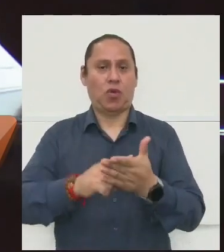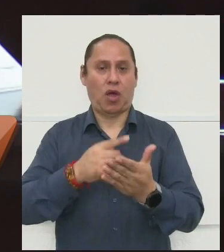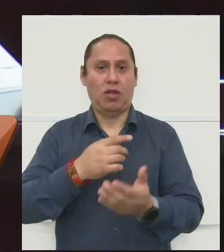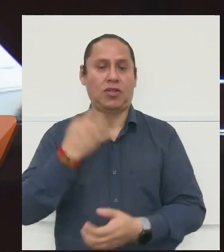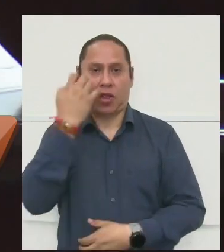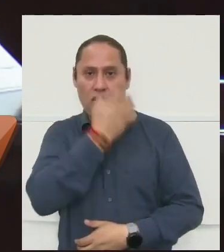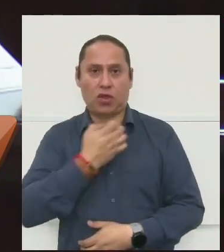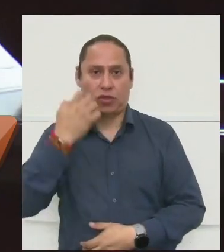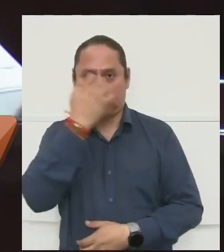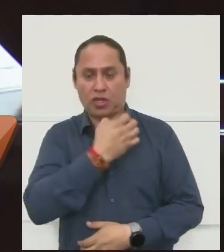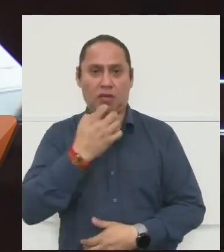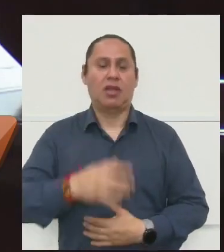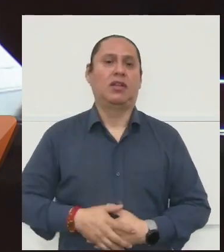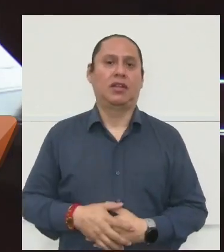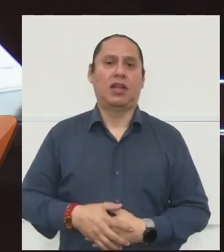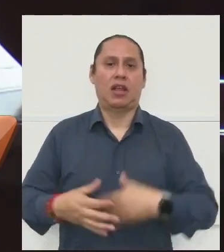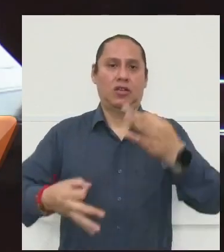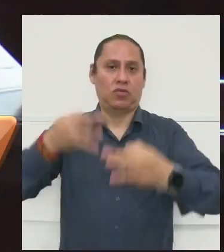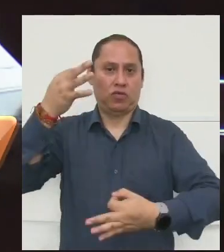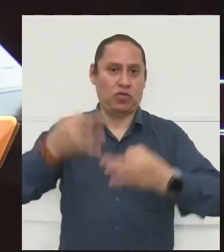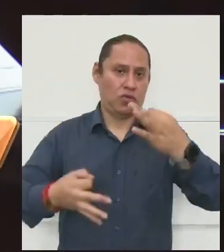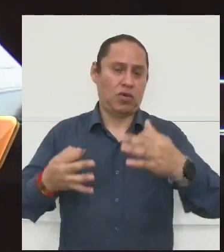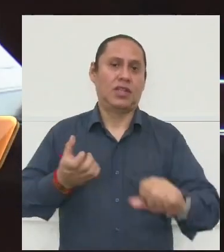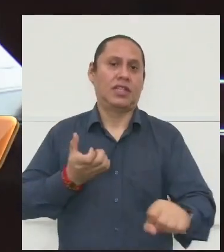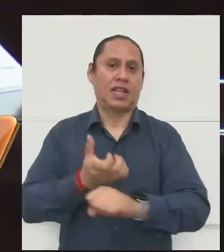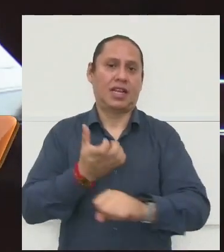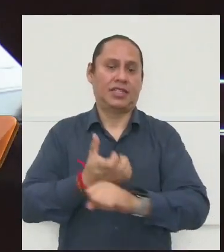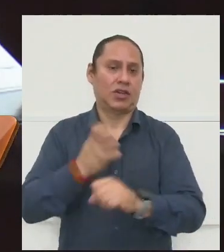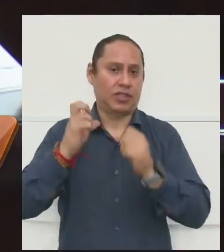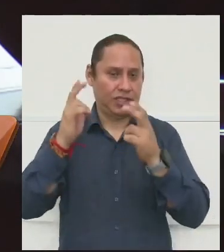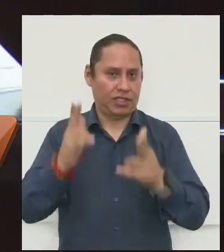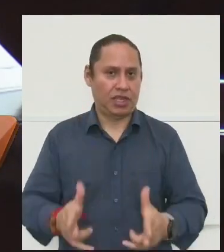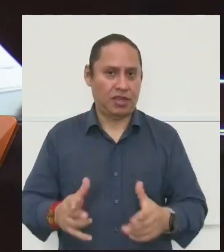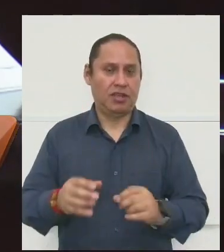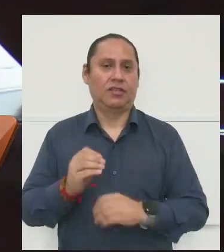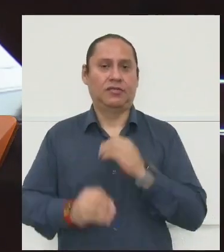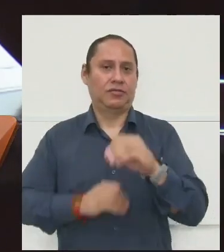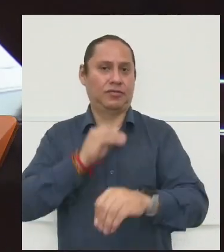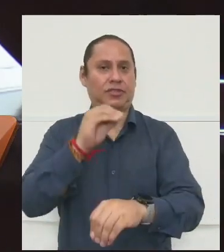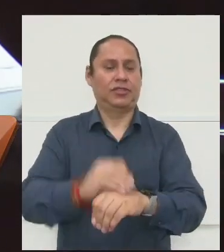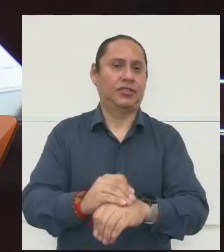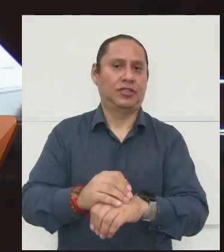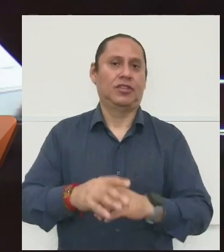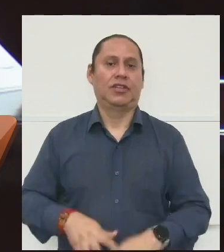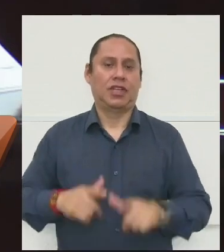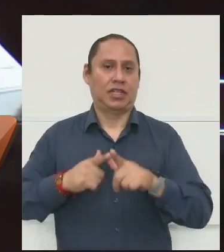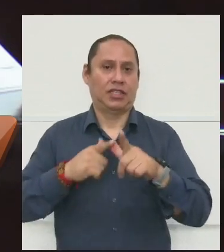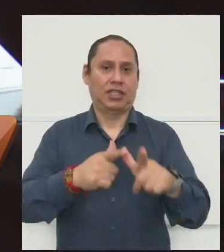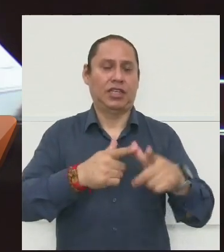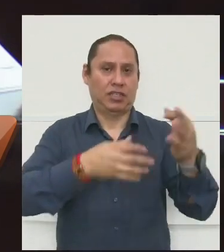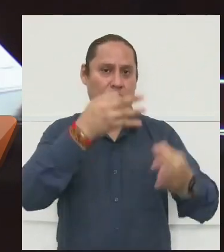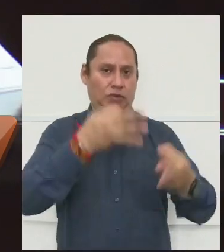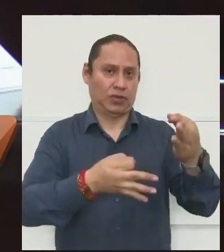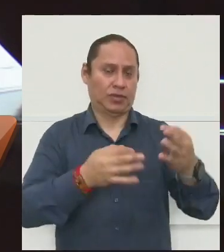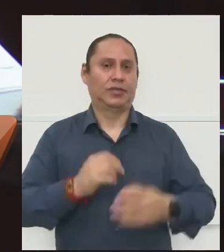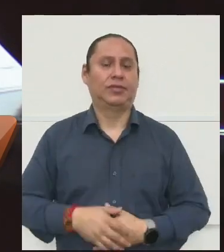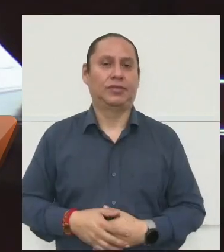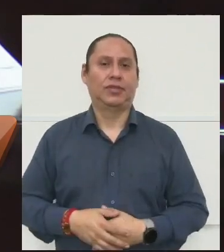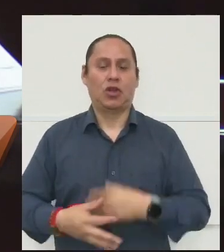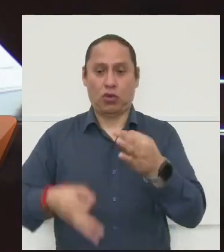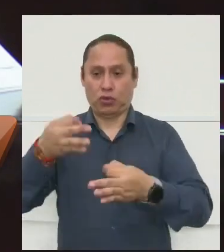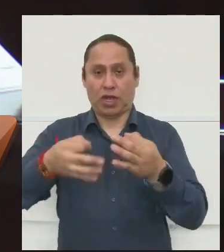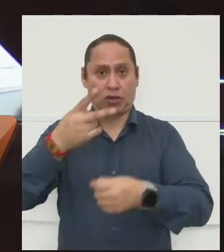de oposición en el poder judicial del estado de Chiapas adscrito en los siguientes juzgados